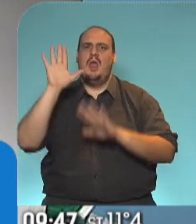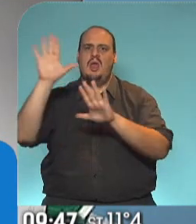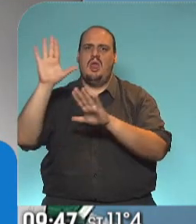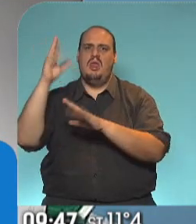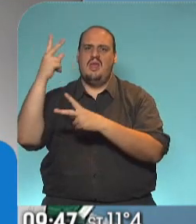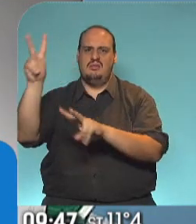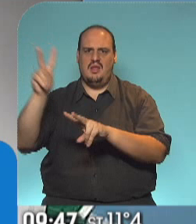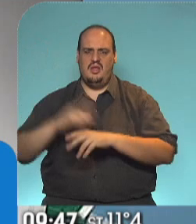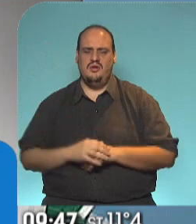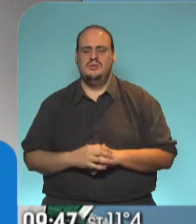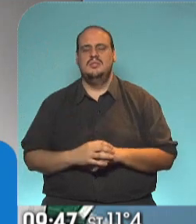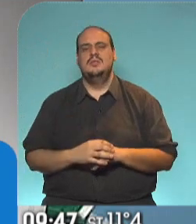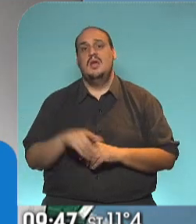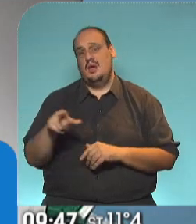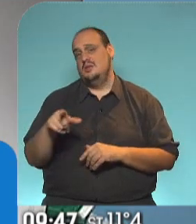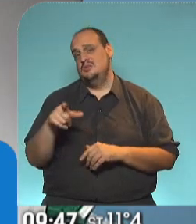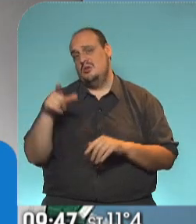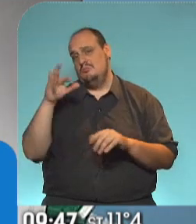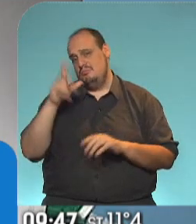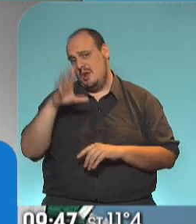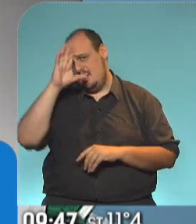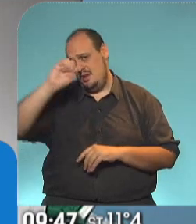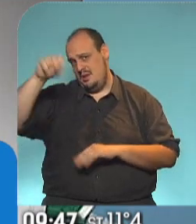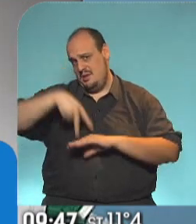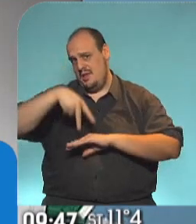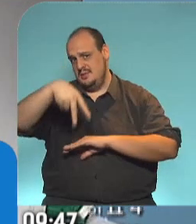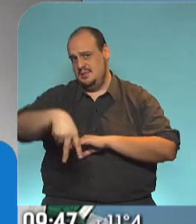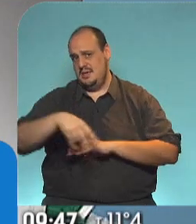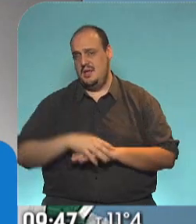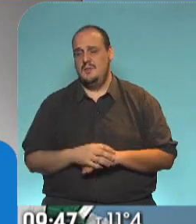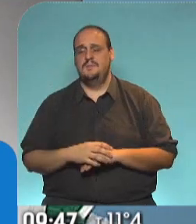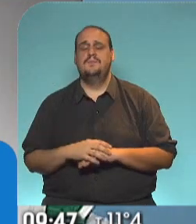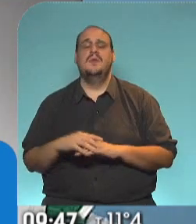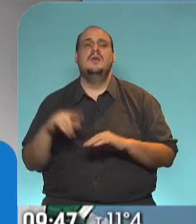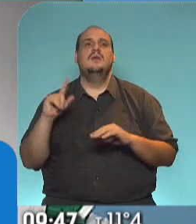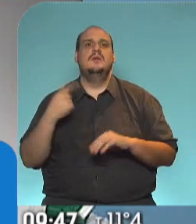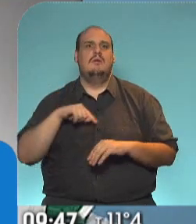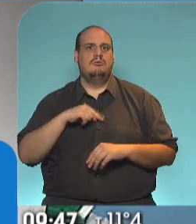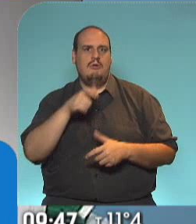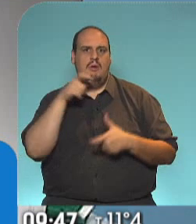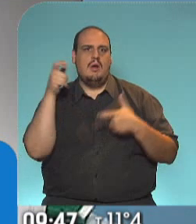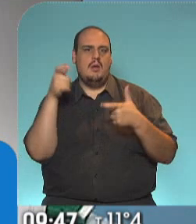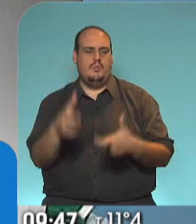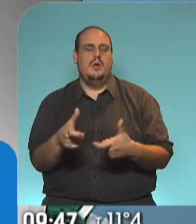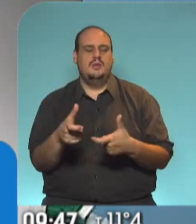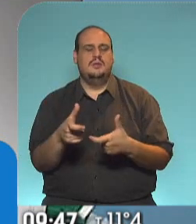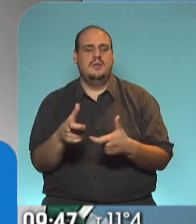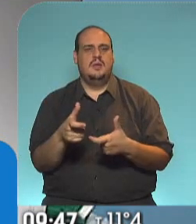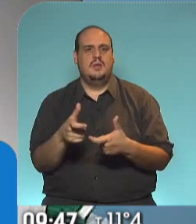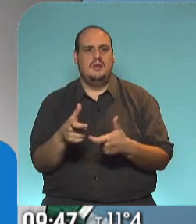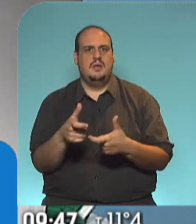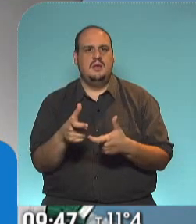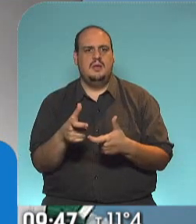y en este sentido nosotros estamos dando respuesta también desde nuestros